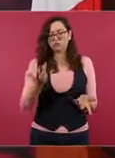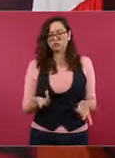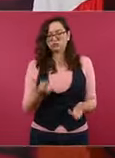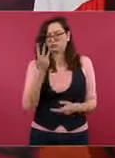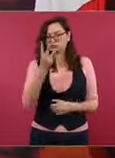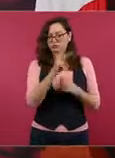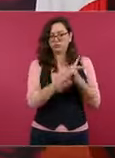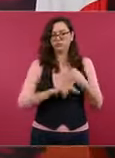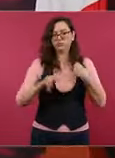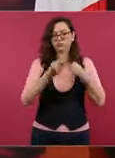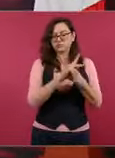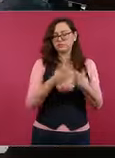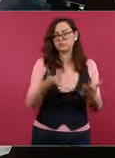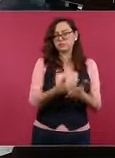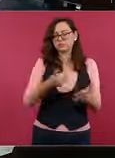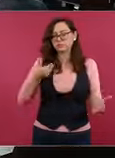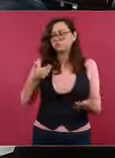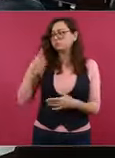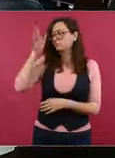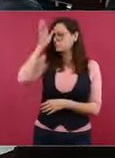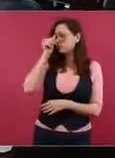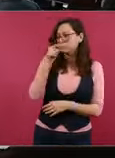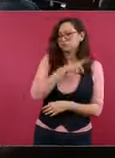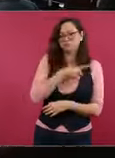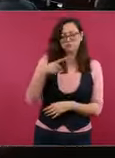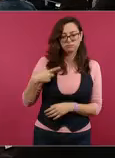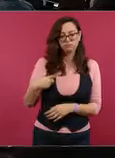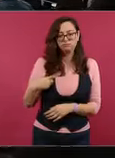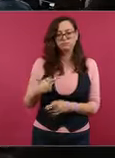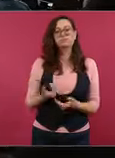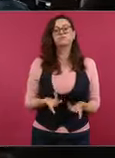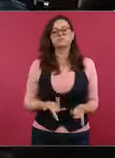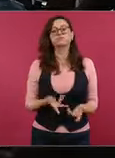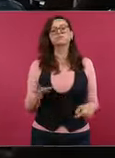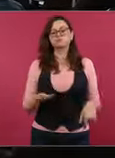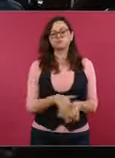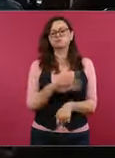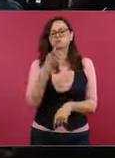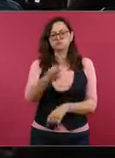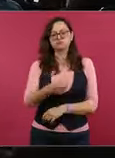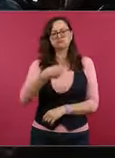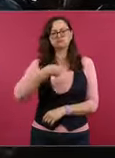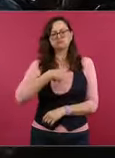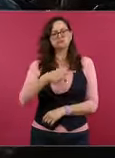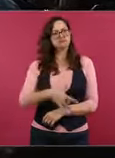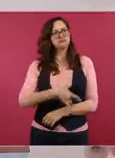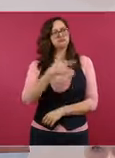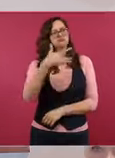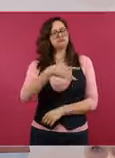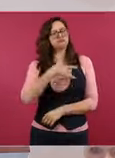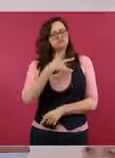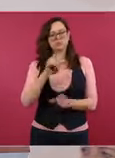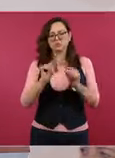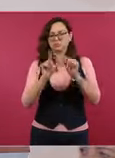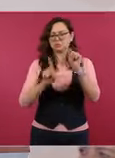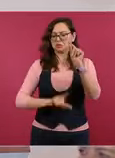Por eso nosotros decimos, Bendito